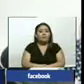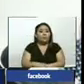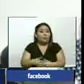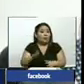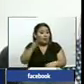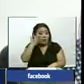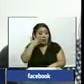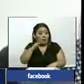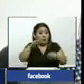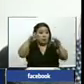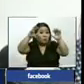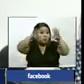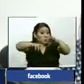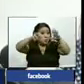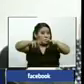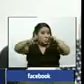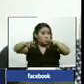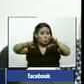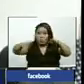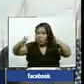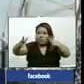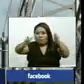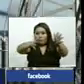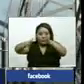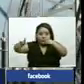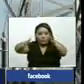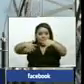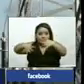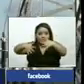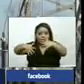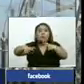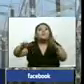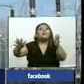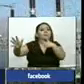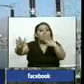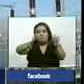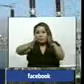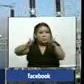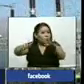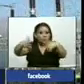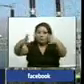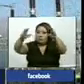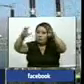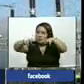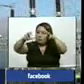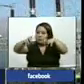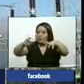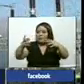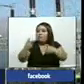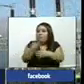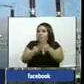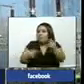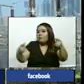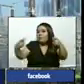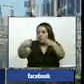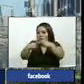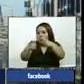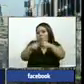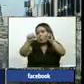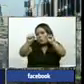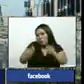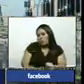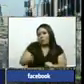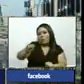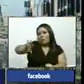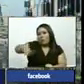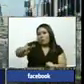lluvia, no hay viento. Cuando hay viento, no hay lluvia. Entonces es una energía que se puede utilizar y pues va